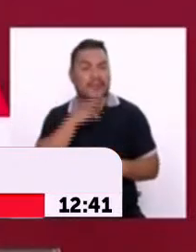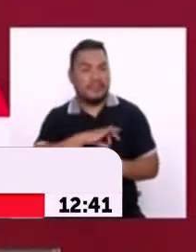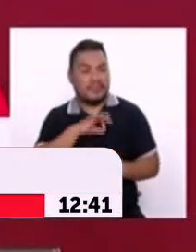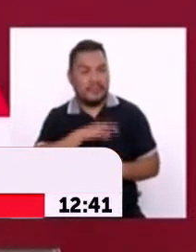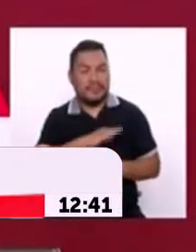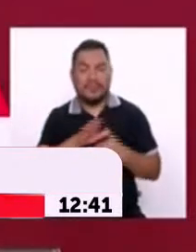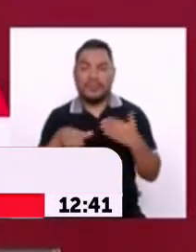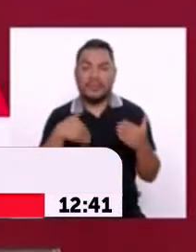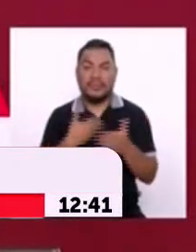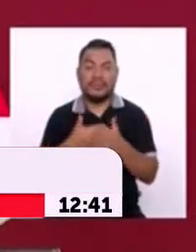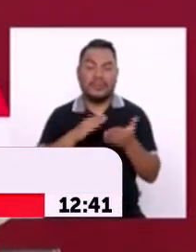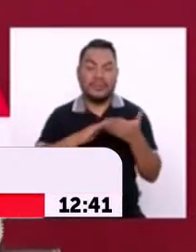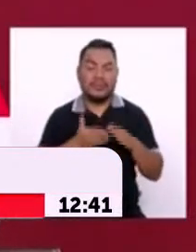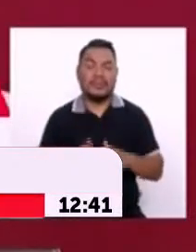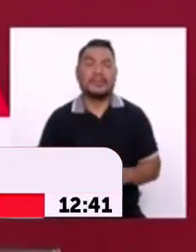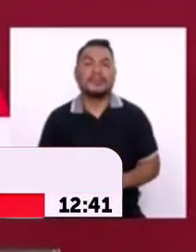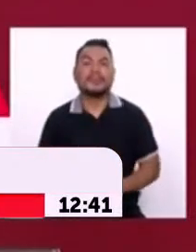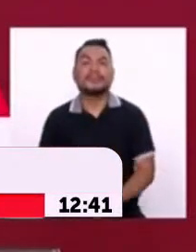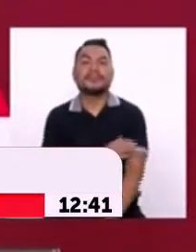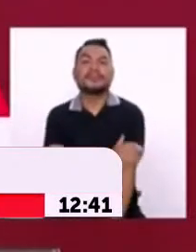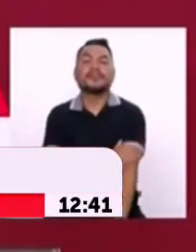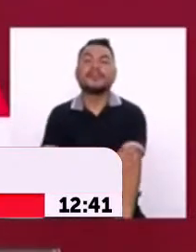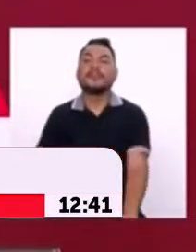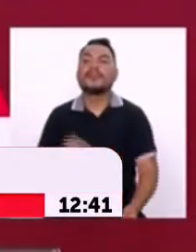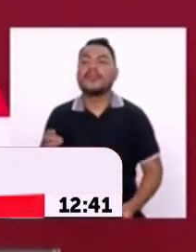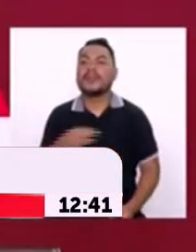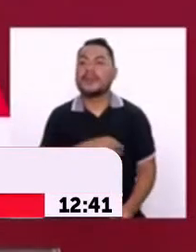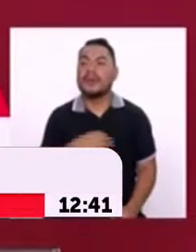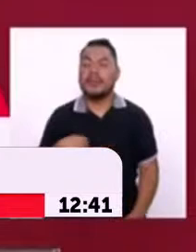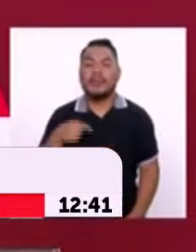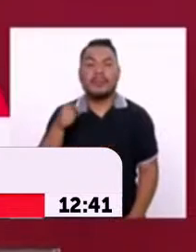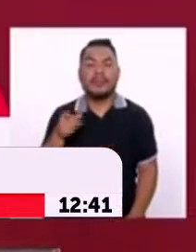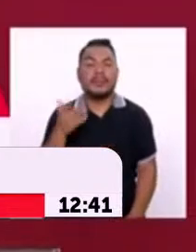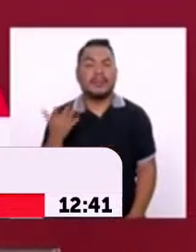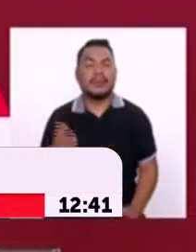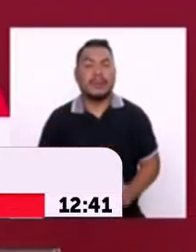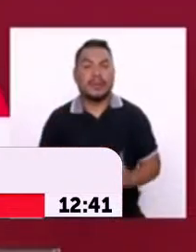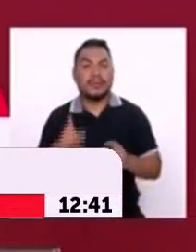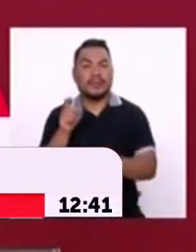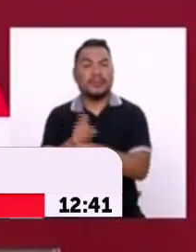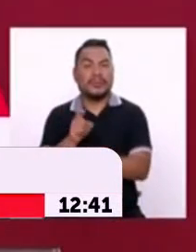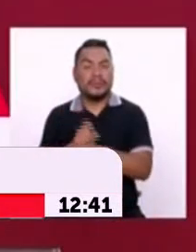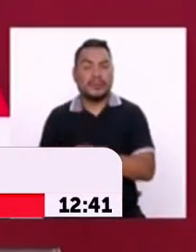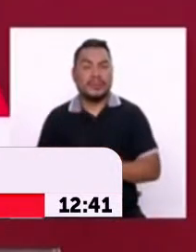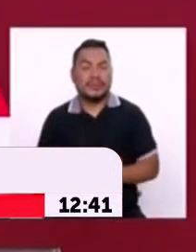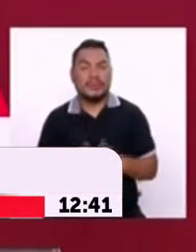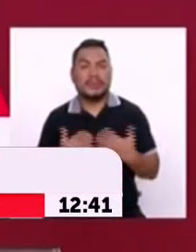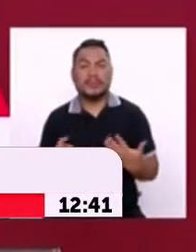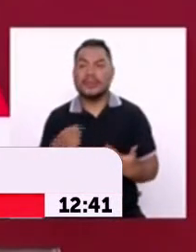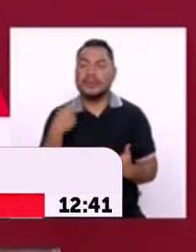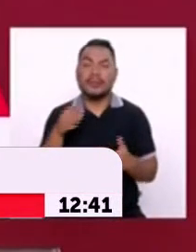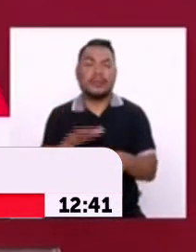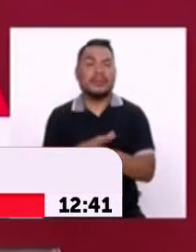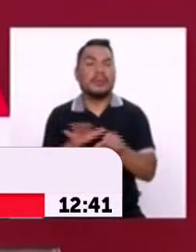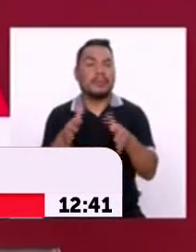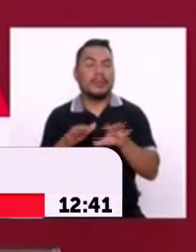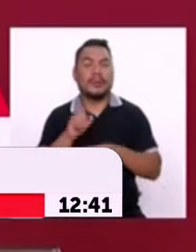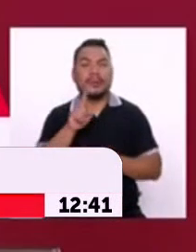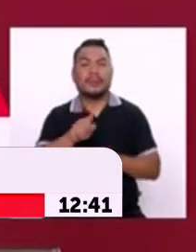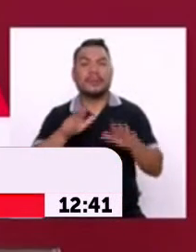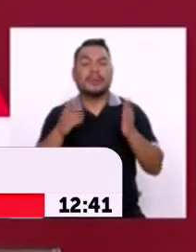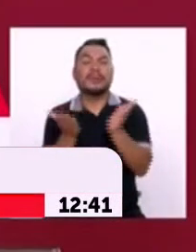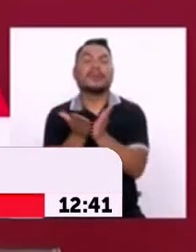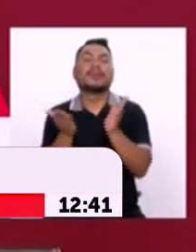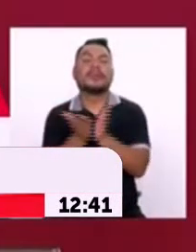en beneficio de toda la población. En el Ministerio de Educación, un total de